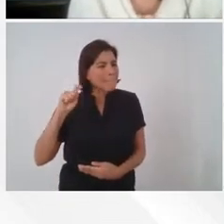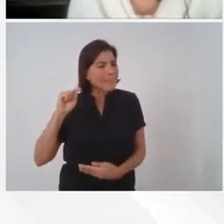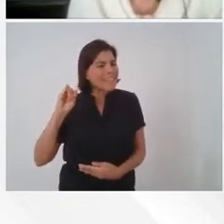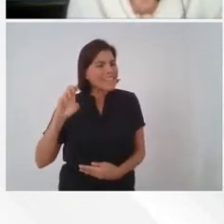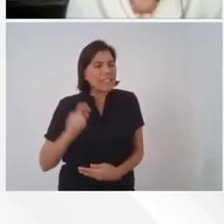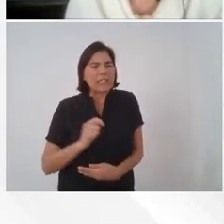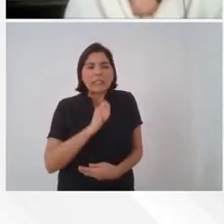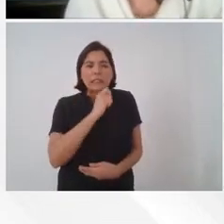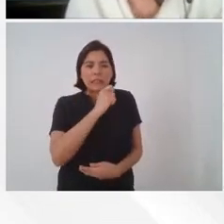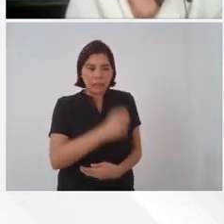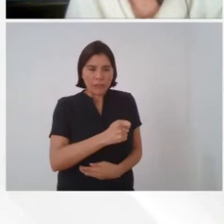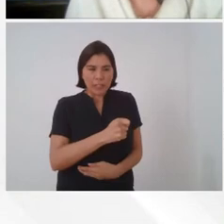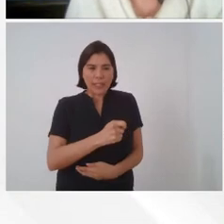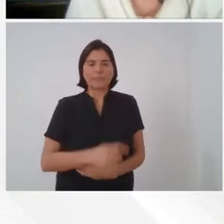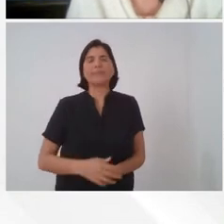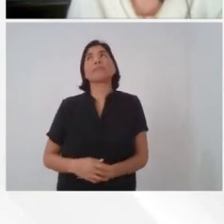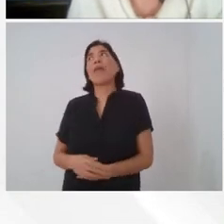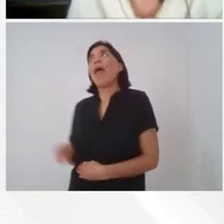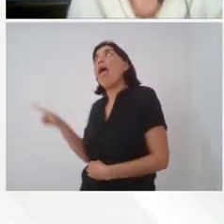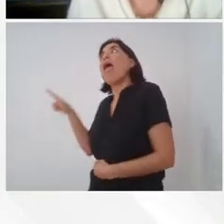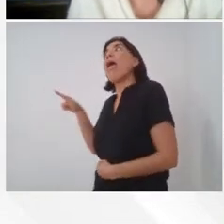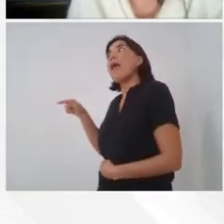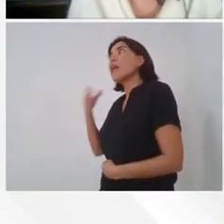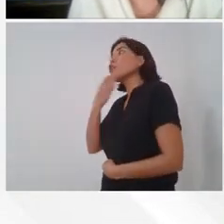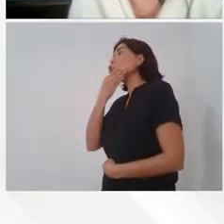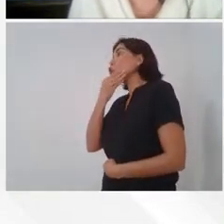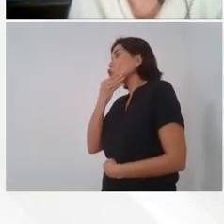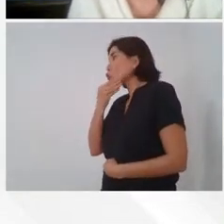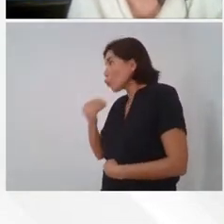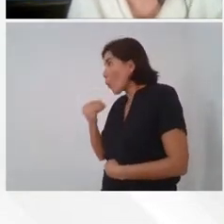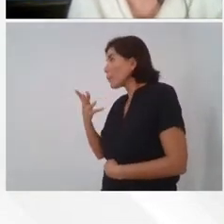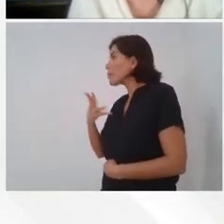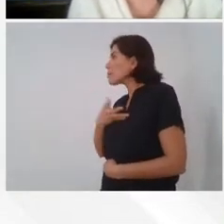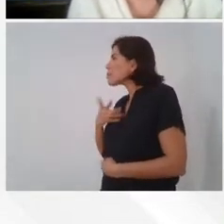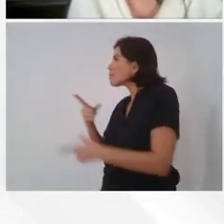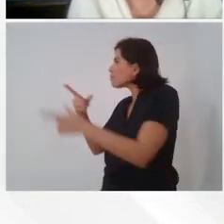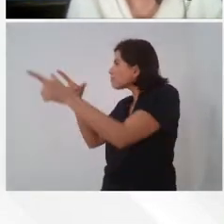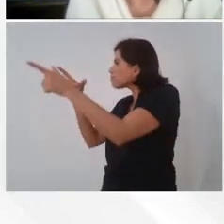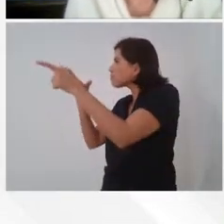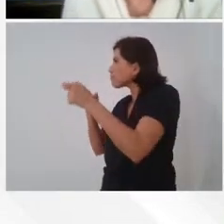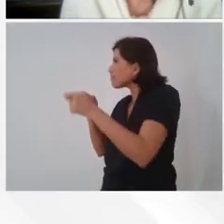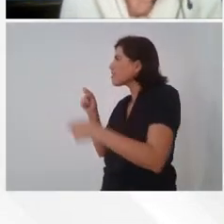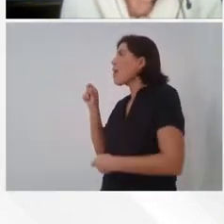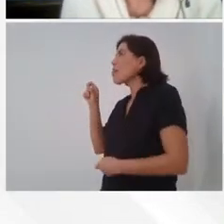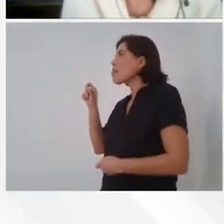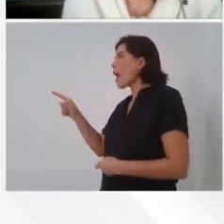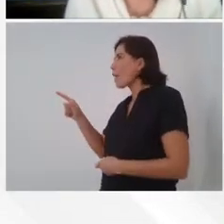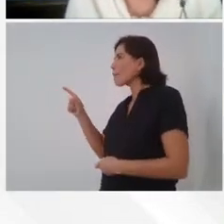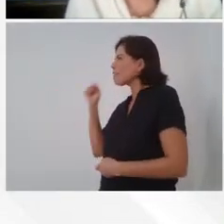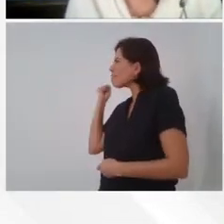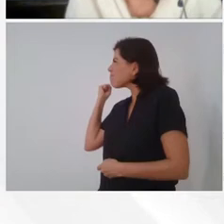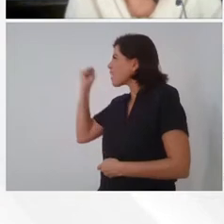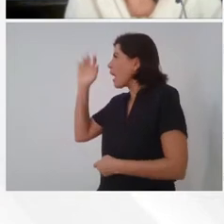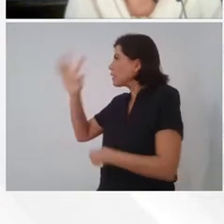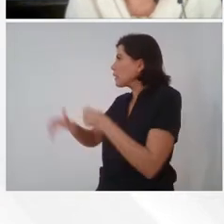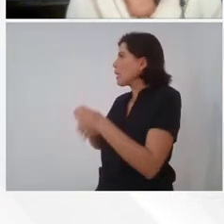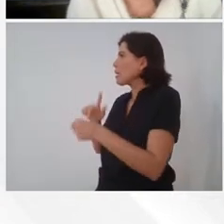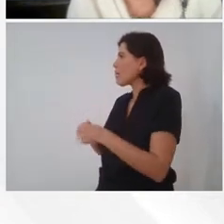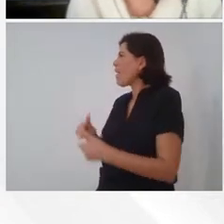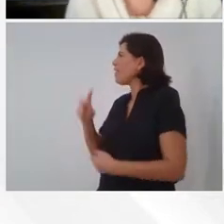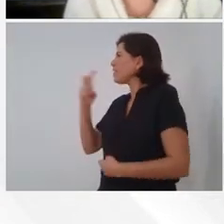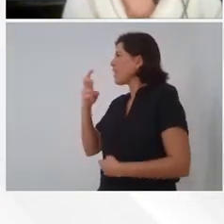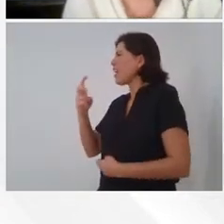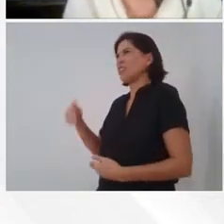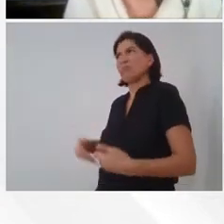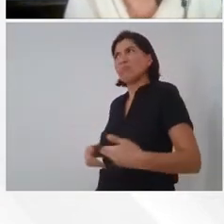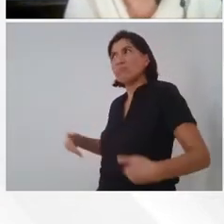zorro, «tienen rifles y caza». «¡Oh, es muy molesto!». «También crían gallinas». «Ese es